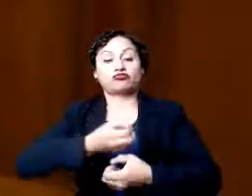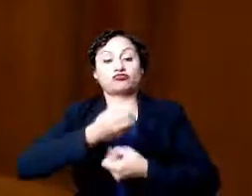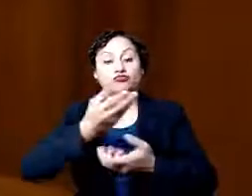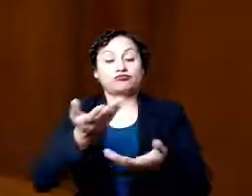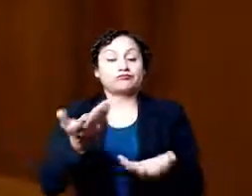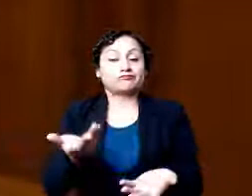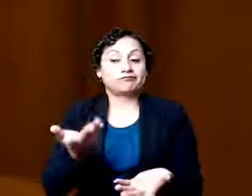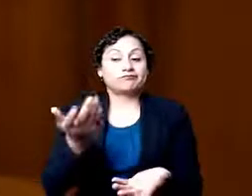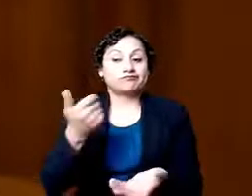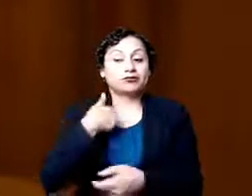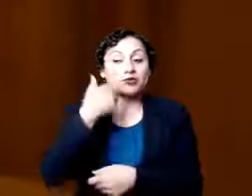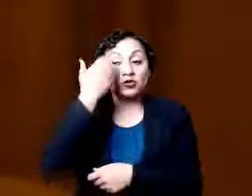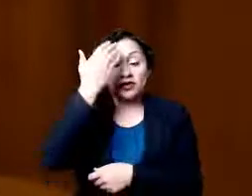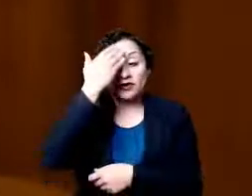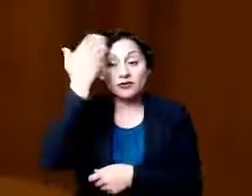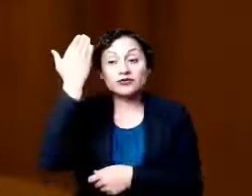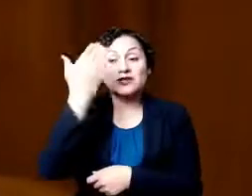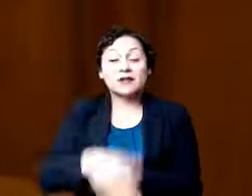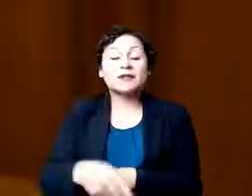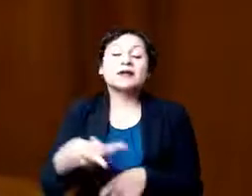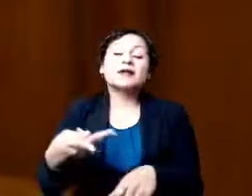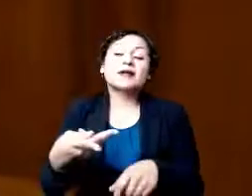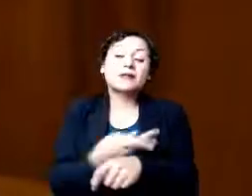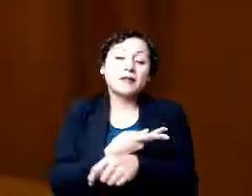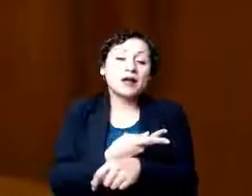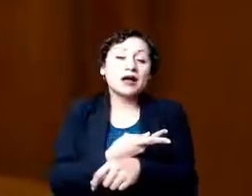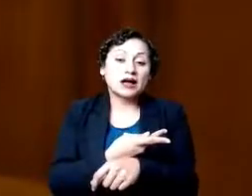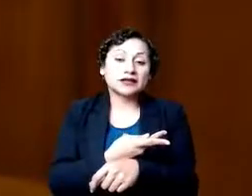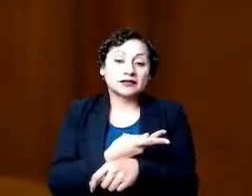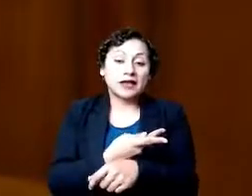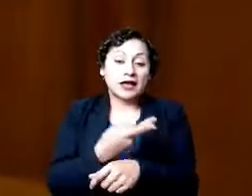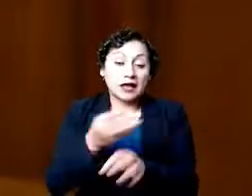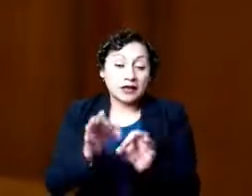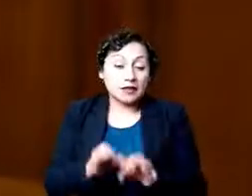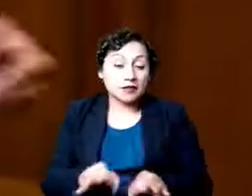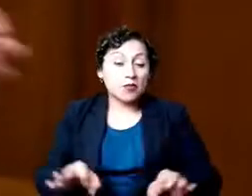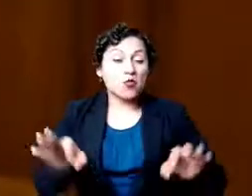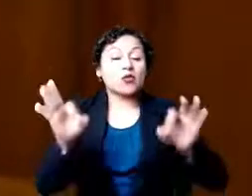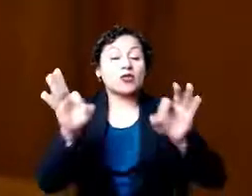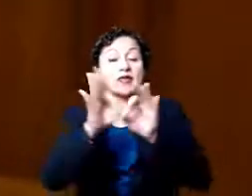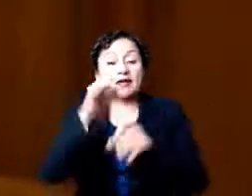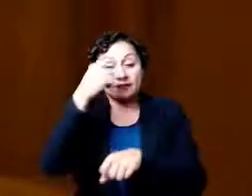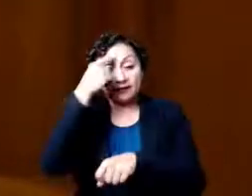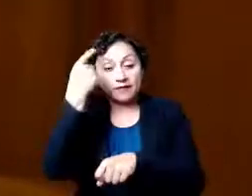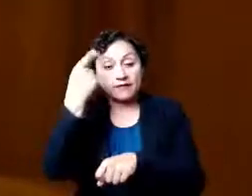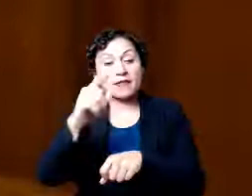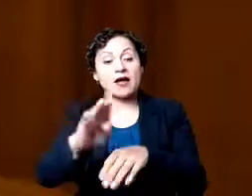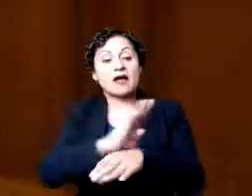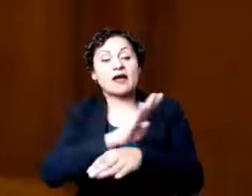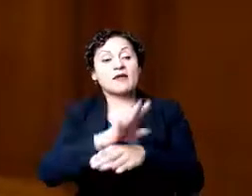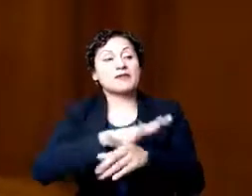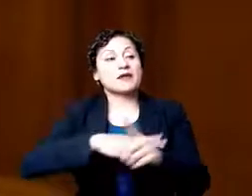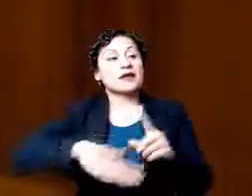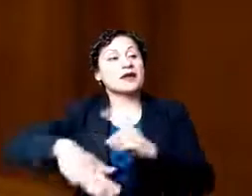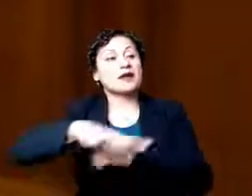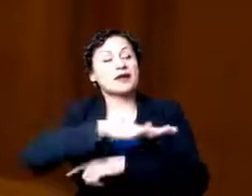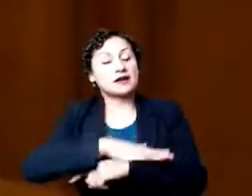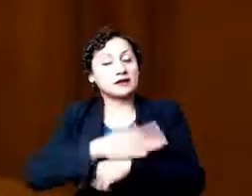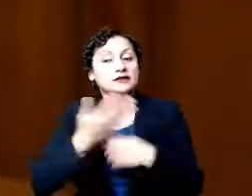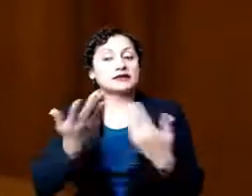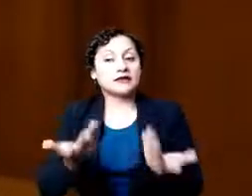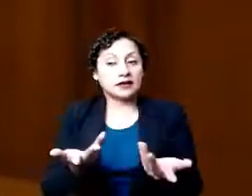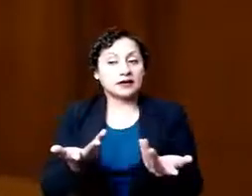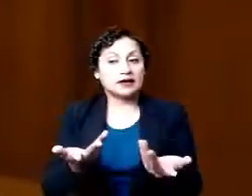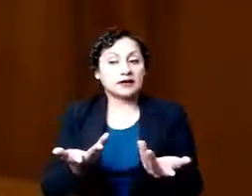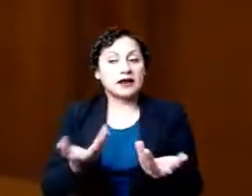quiero que nos informe Qué acciones son de alto impacto en el bienestar y que se están realizando para